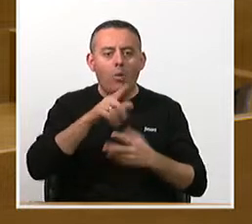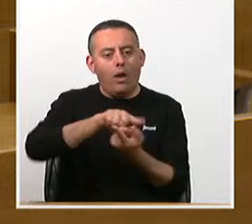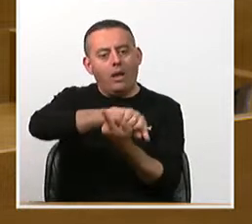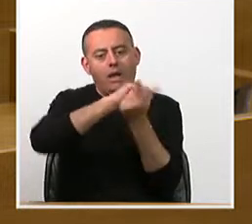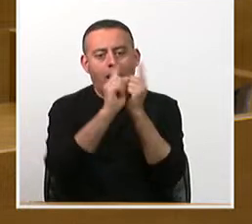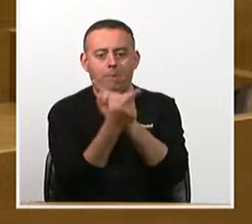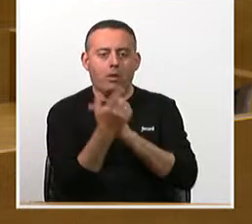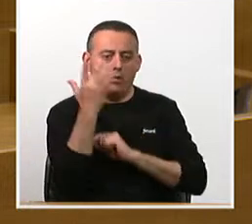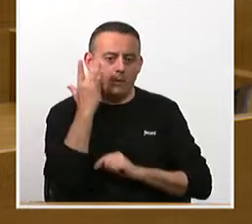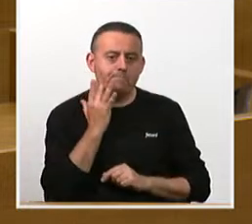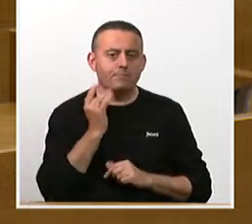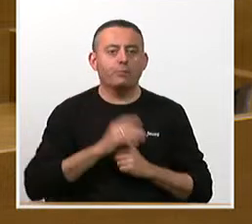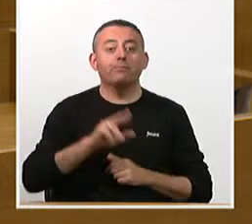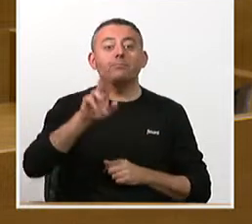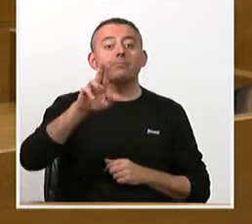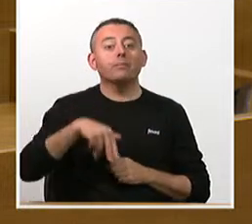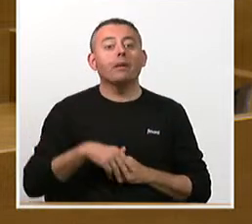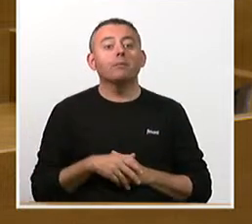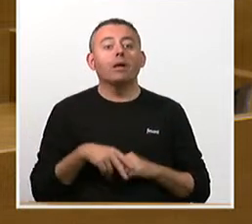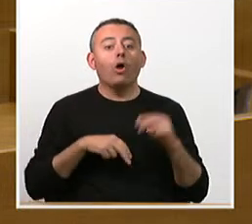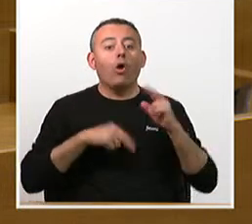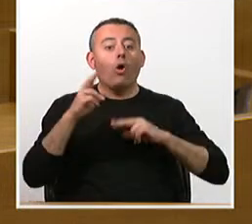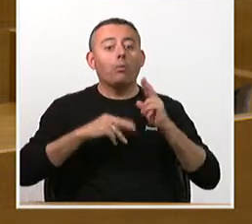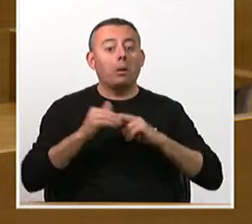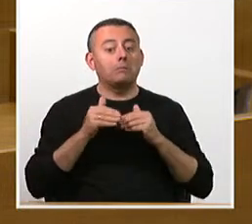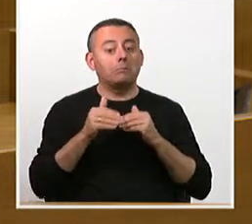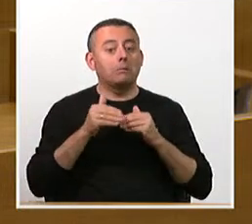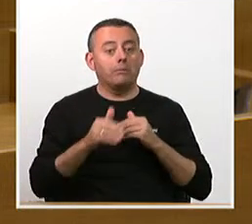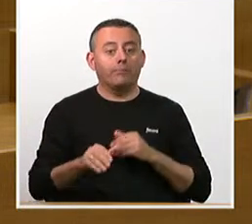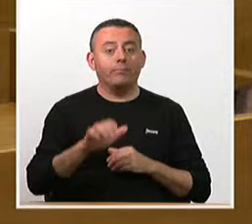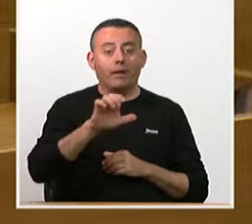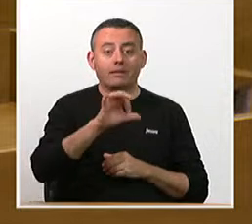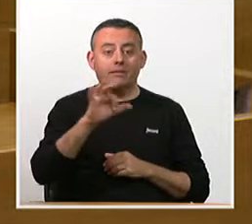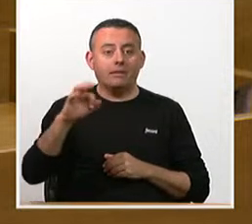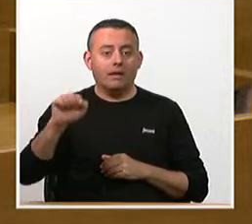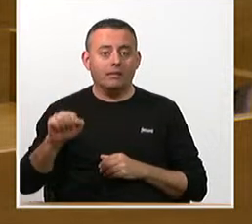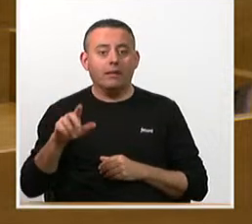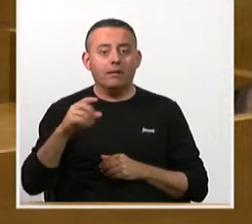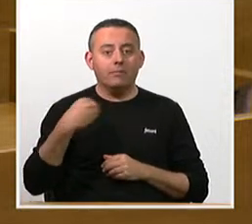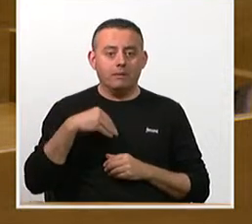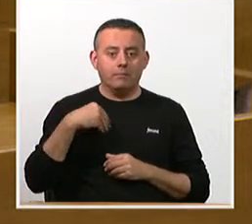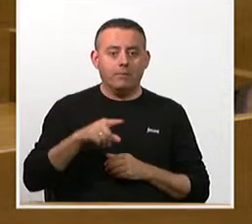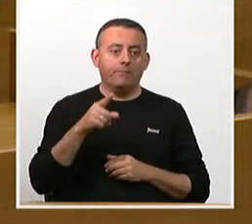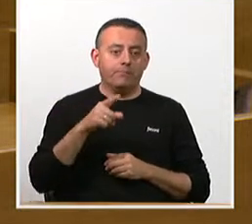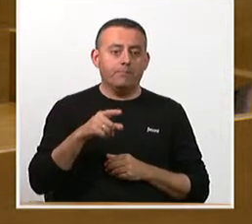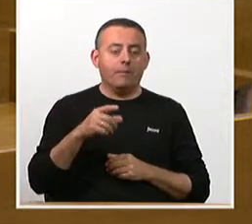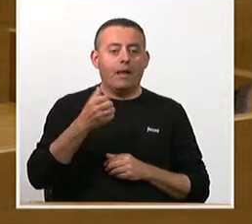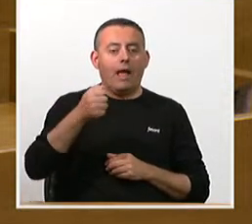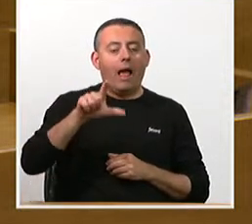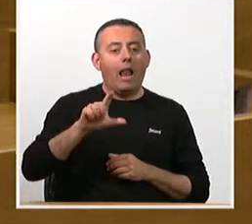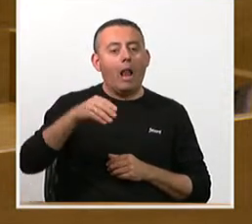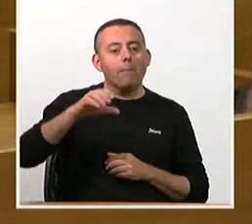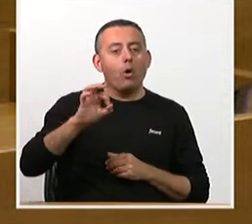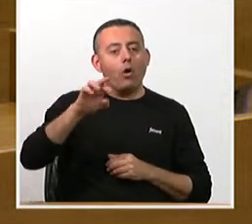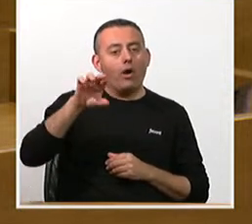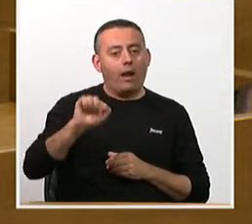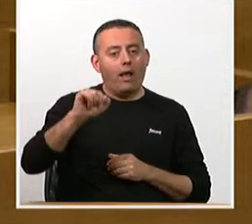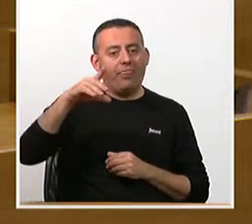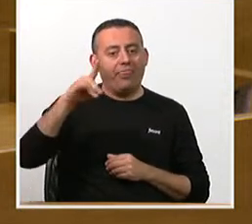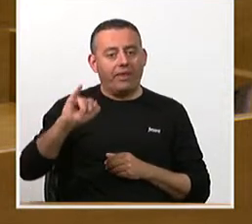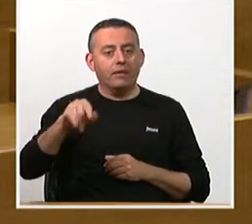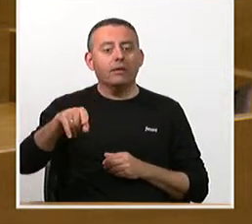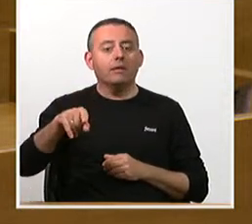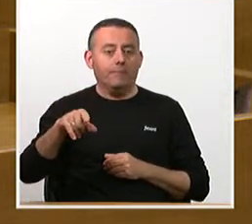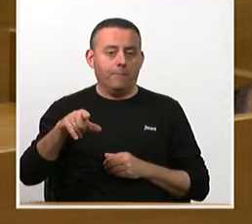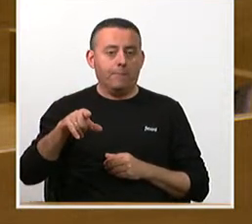eh destacar de las obras que tenemos previstas en la epsar la nueva depuradora de almoradí lo conoce usted bien señora Gómez